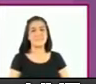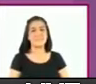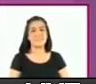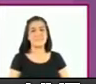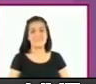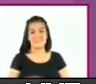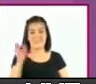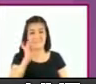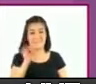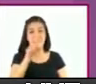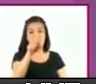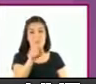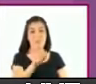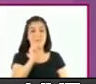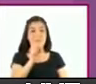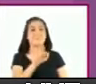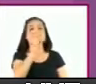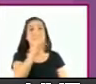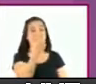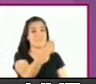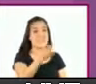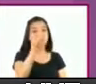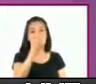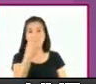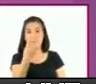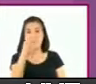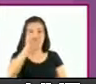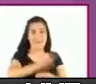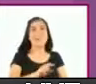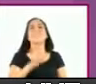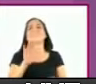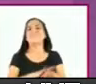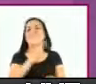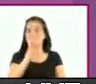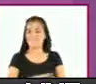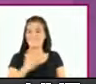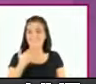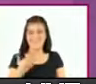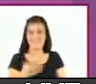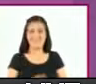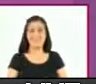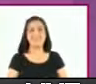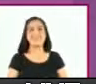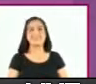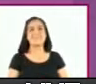Si obtuviste 121 días, estás en lo correcto.